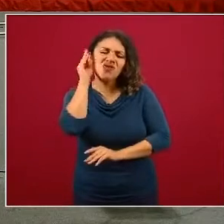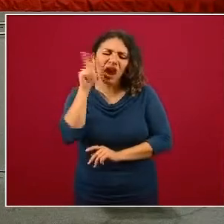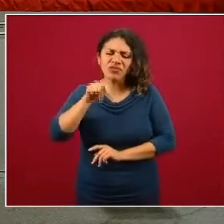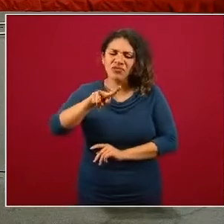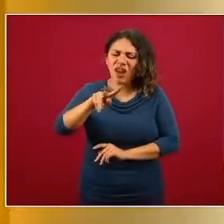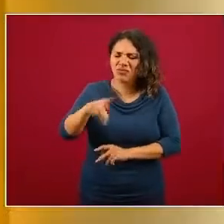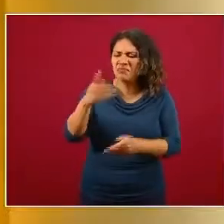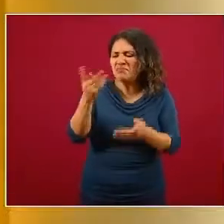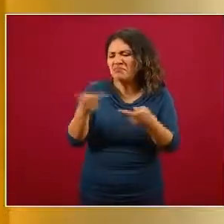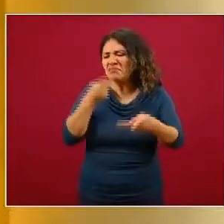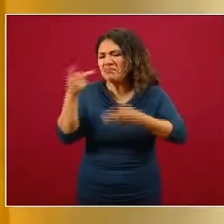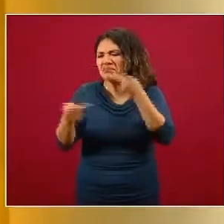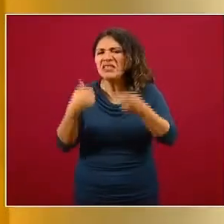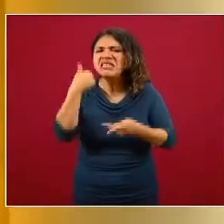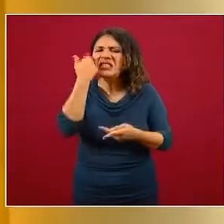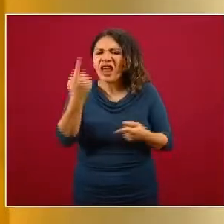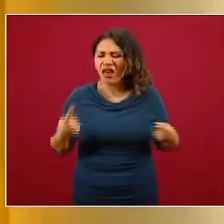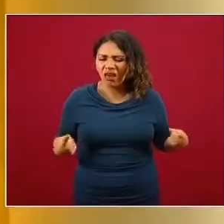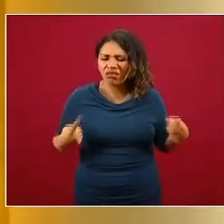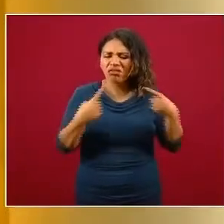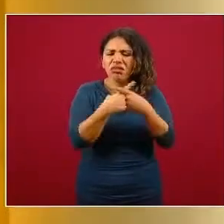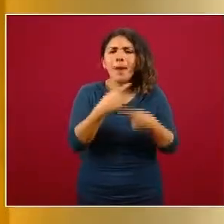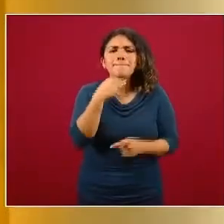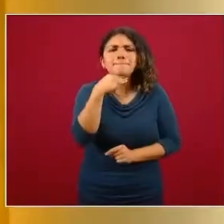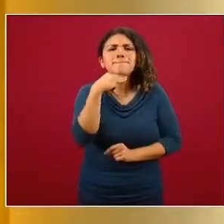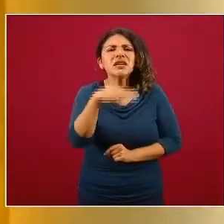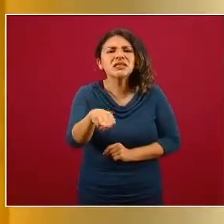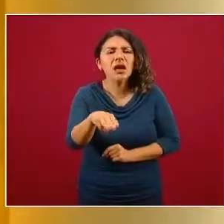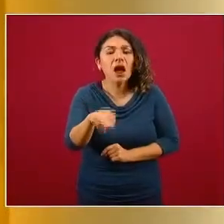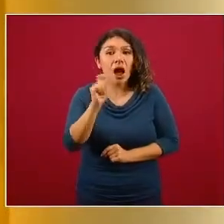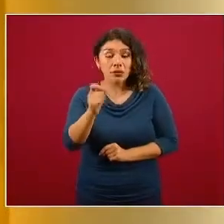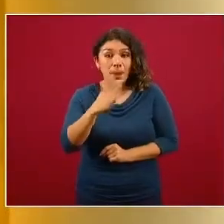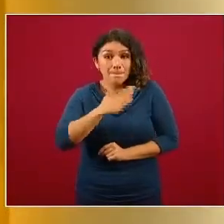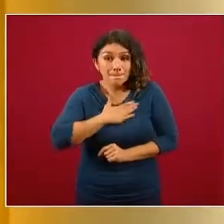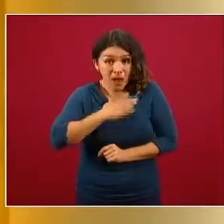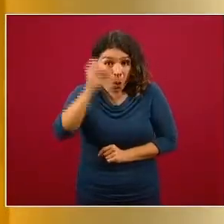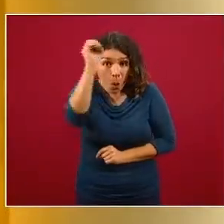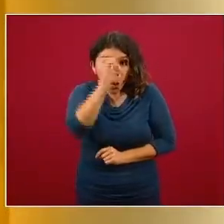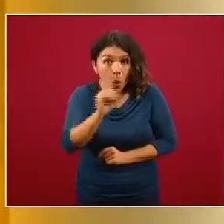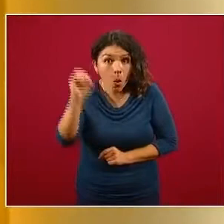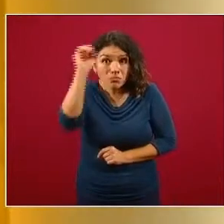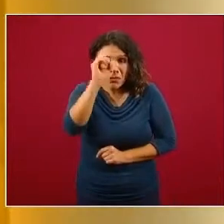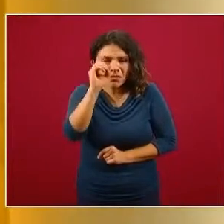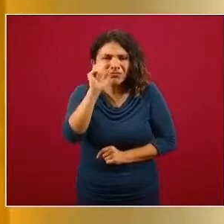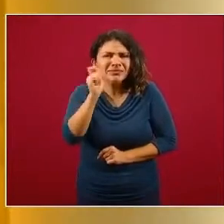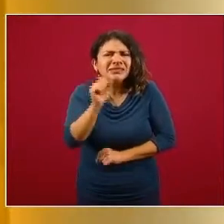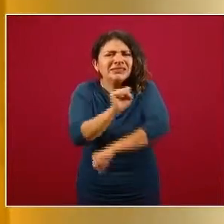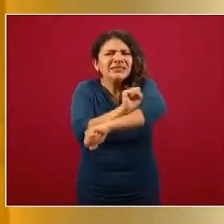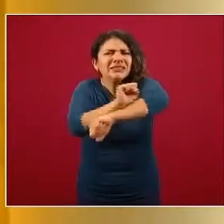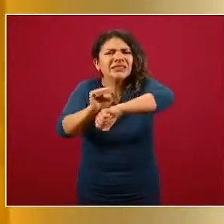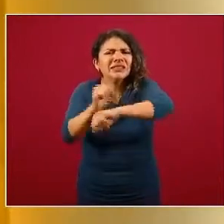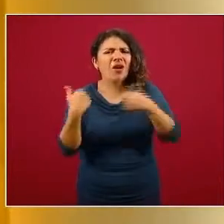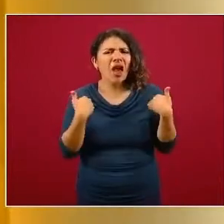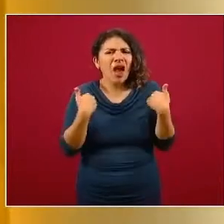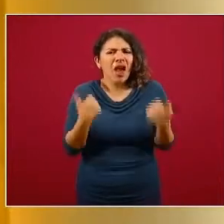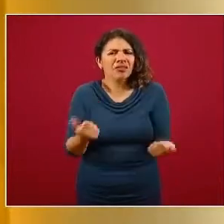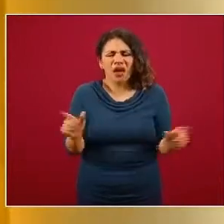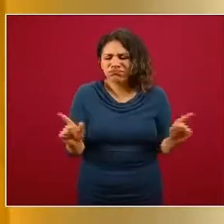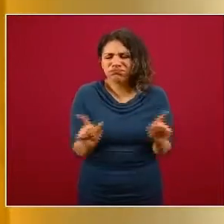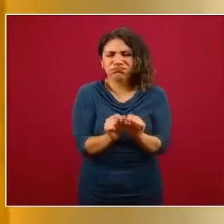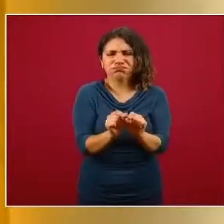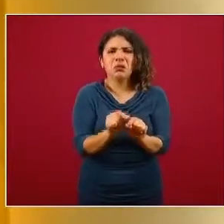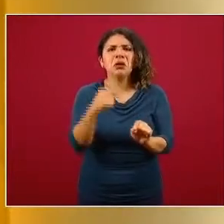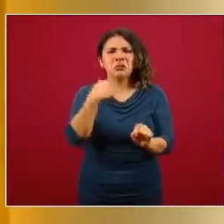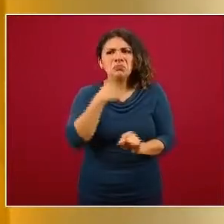televisión distorsionar un mensaje que es, desde mi punto de vista, relativamente simple de entender y